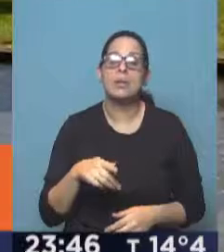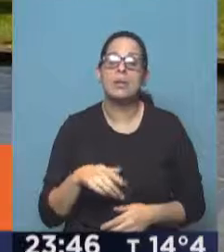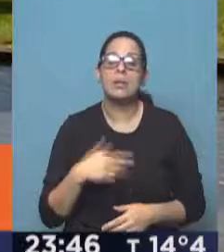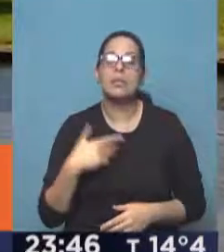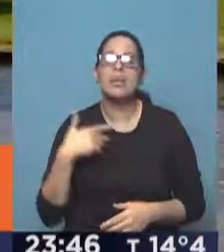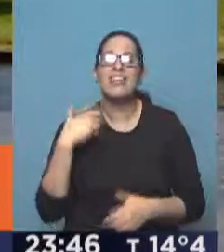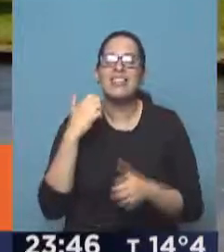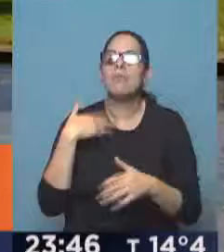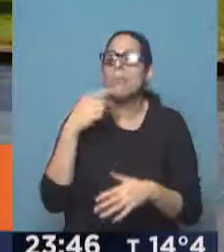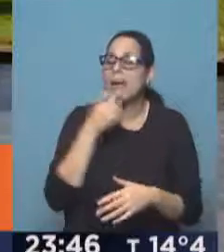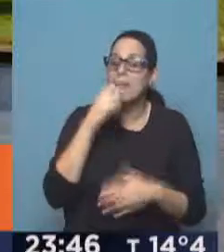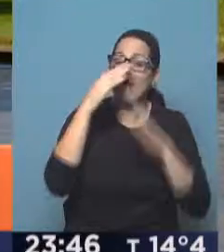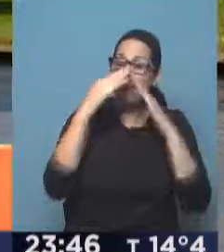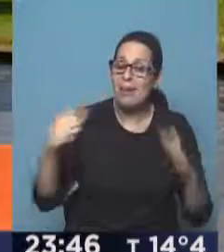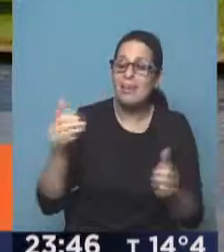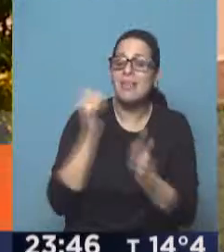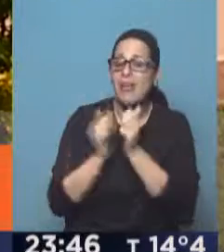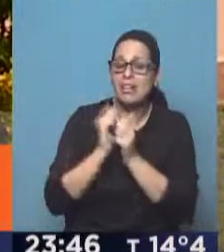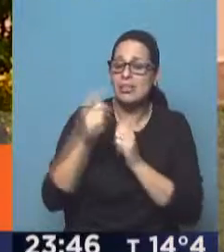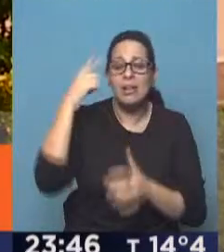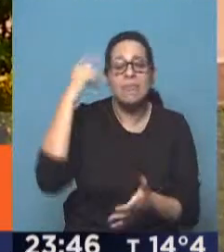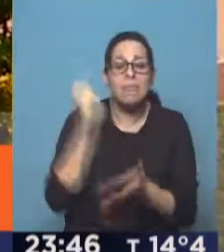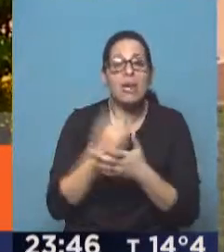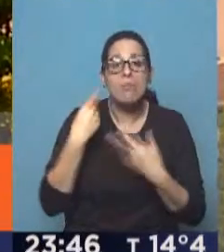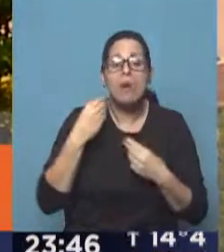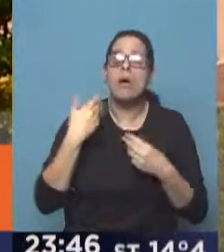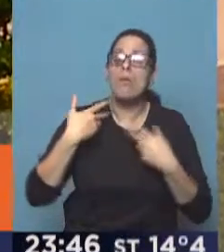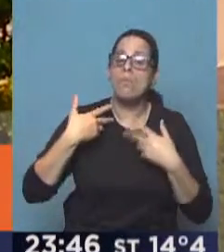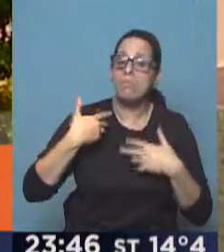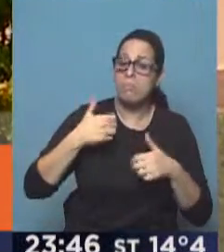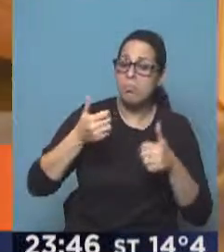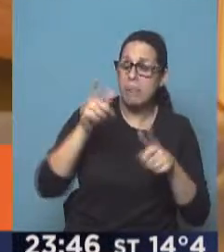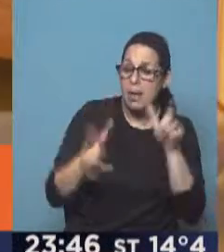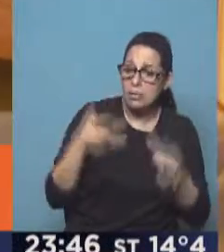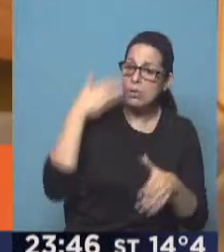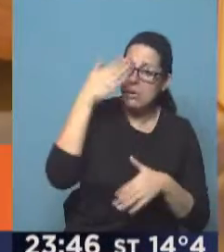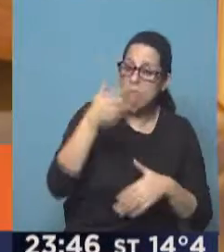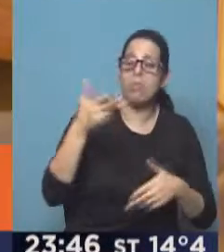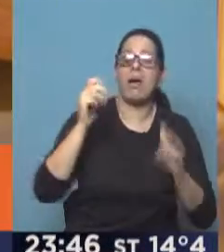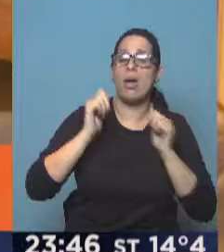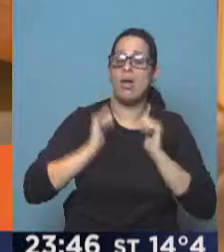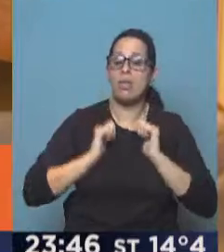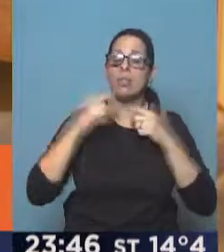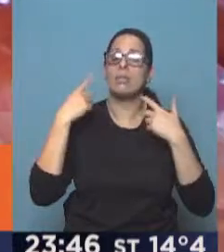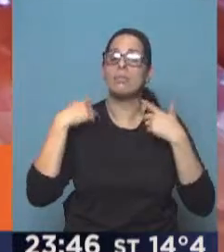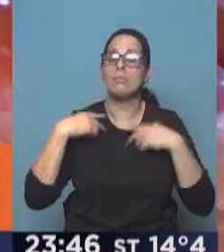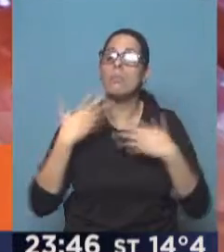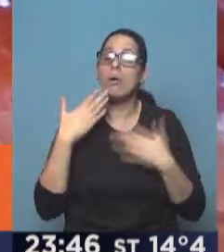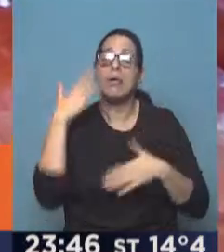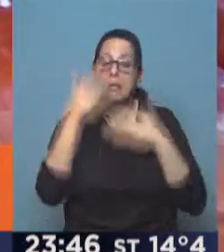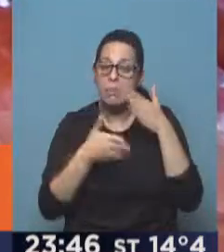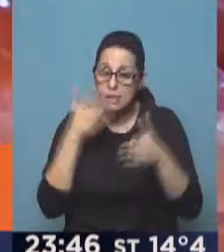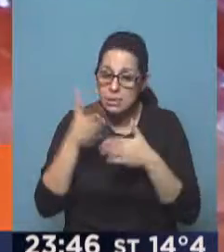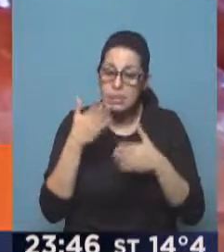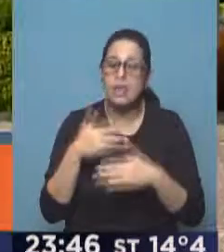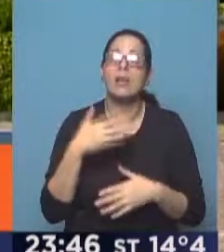Estancias Históricas es una iniciativa turística para solaz y descanso de los visitantes con viñedos y una flamante plantación de